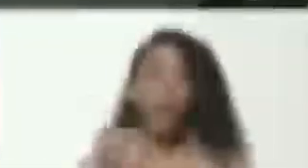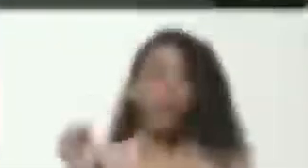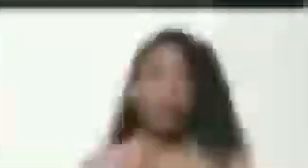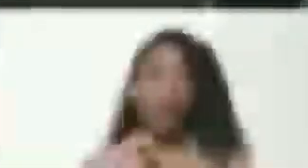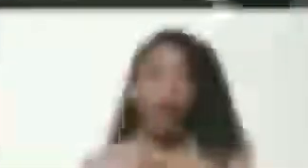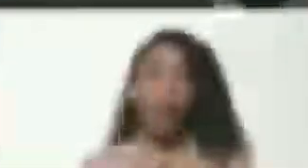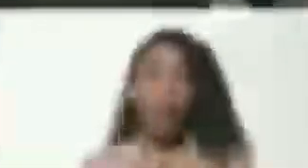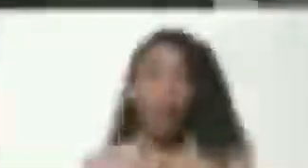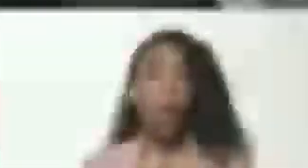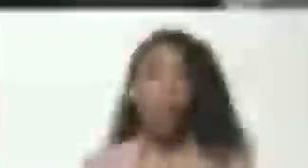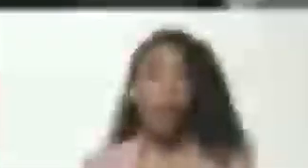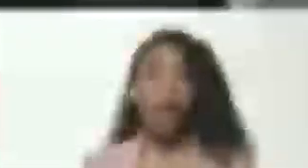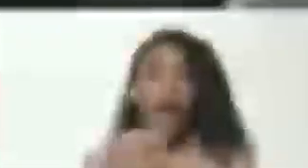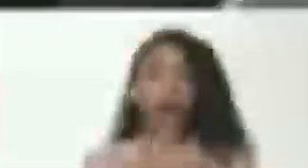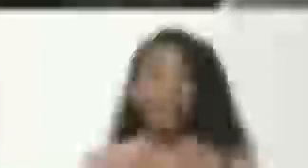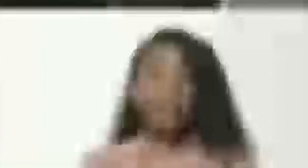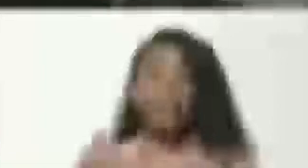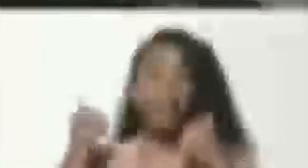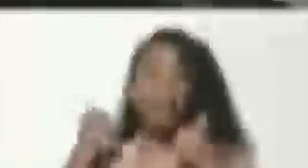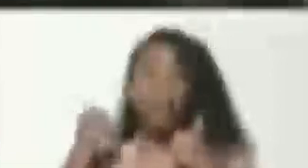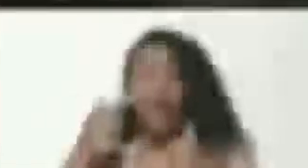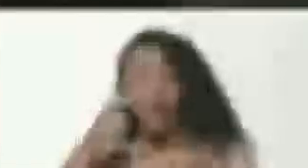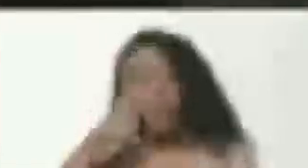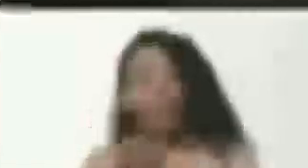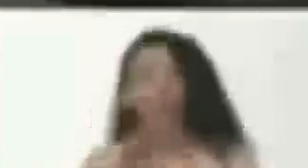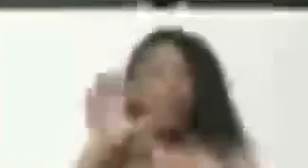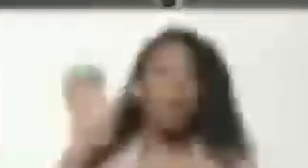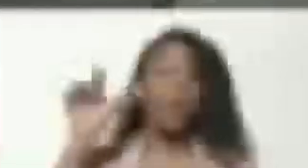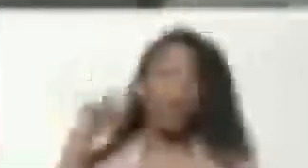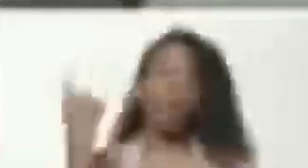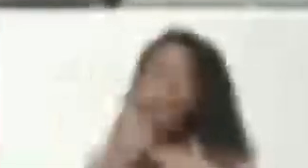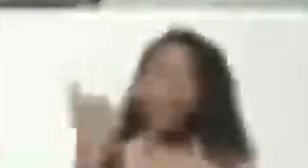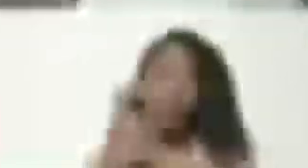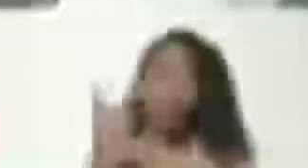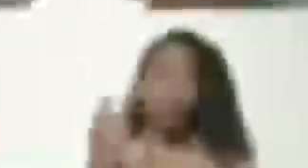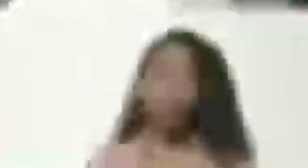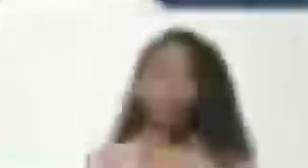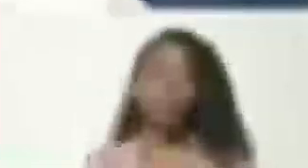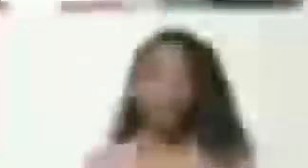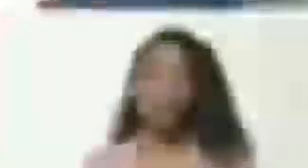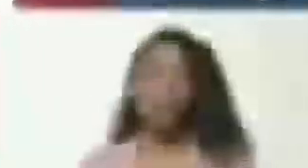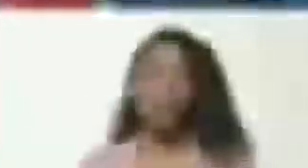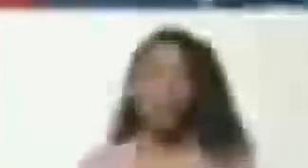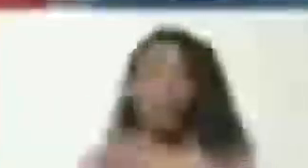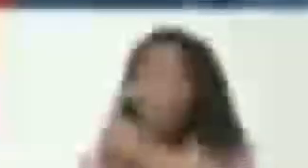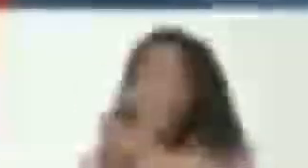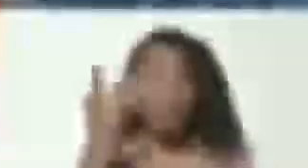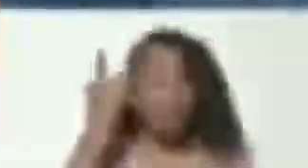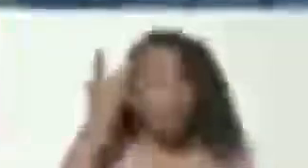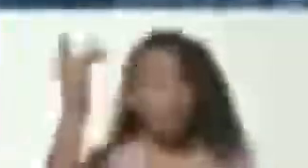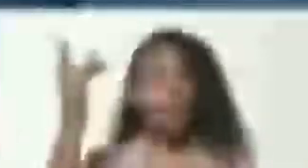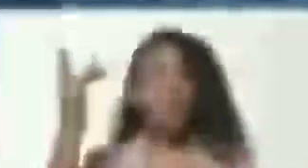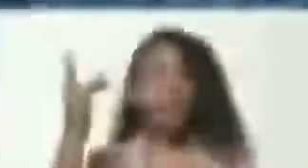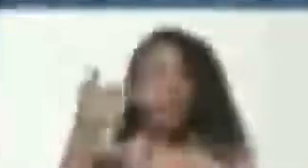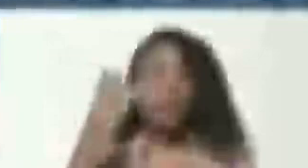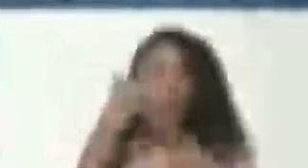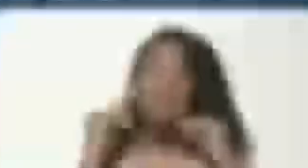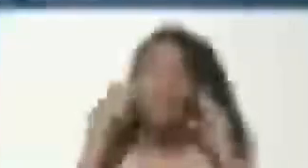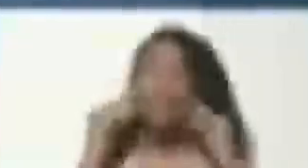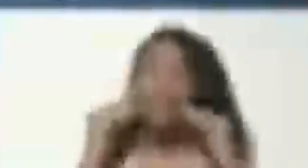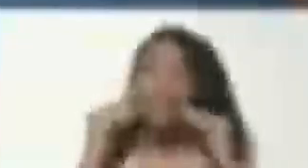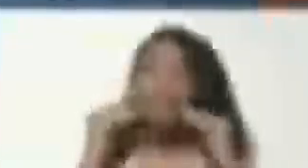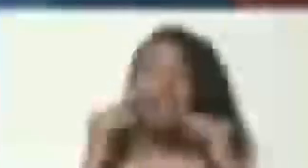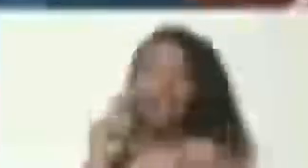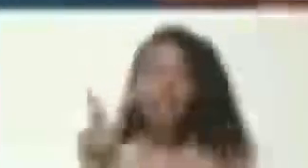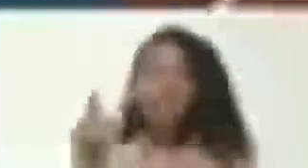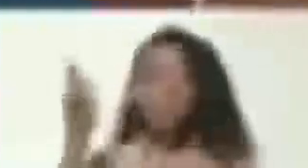Sunacrip. Ojalá y esto pueda en algún momento materializarse, pero te voy a decir las cosas y no me